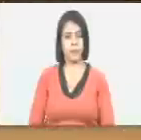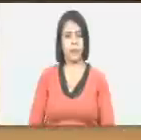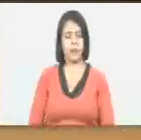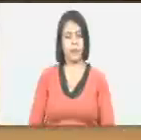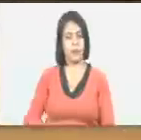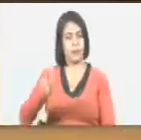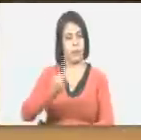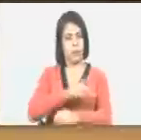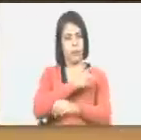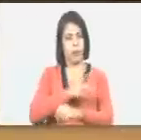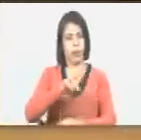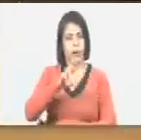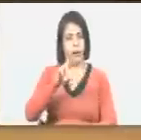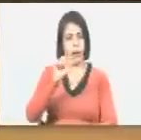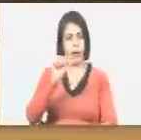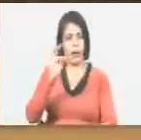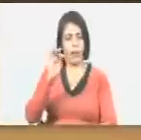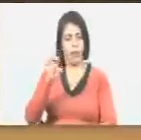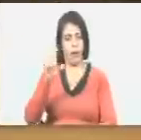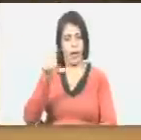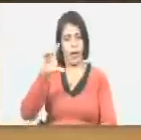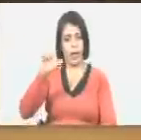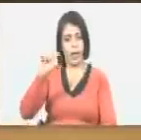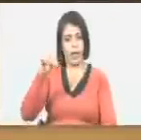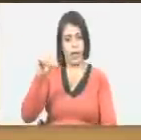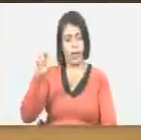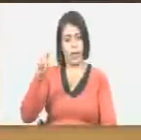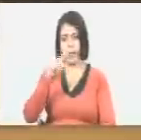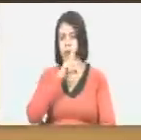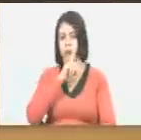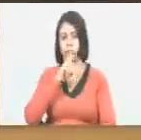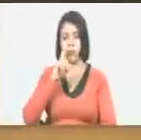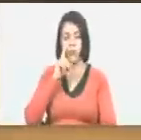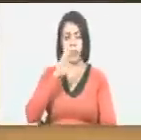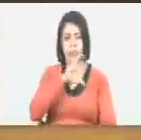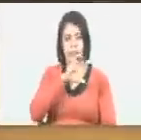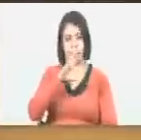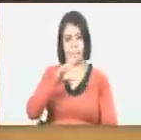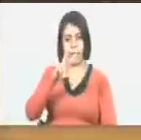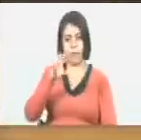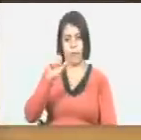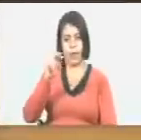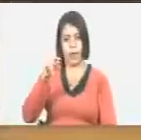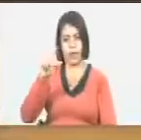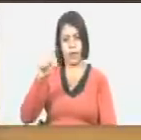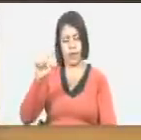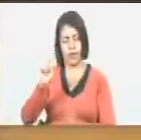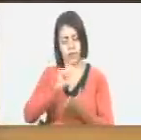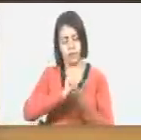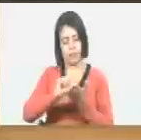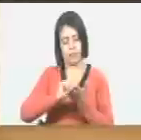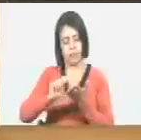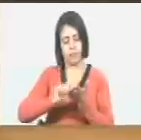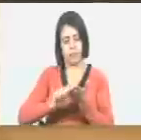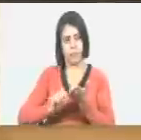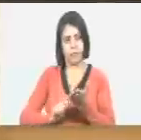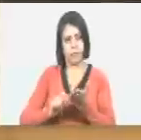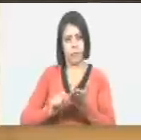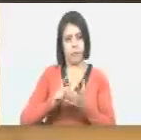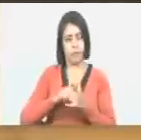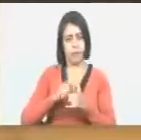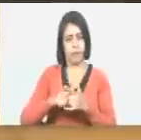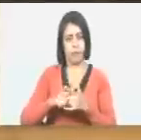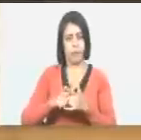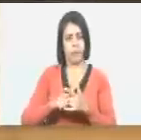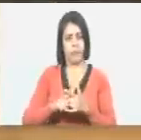al poeta Rafael Cadena, que recibió un premio denominado el Premio Cervantes de las Letras, que por cierto se lo negaron a Borges,